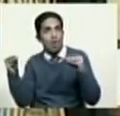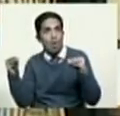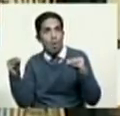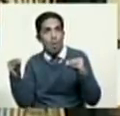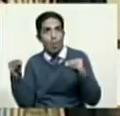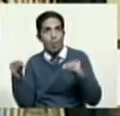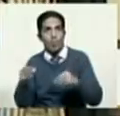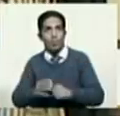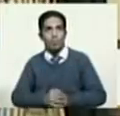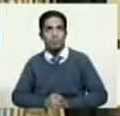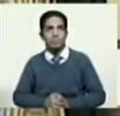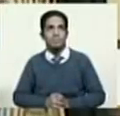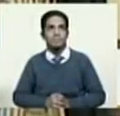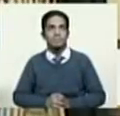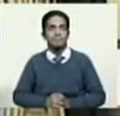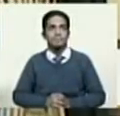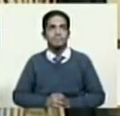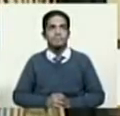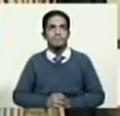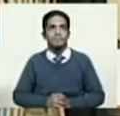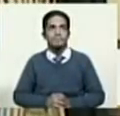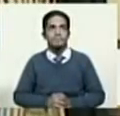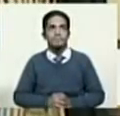A todo.